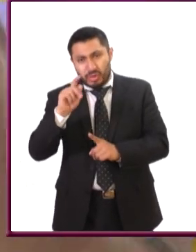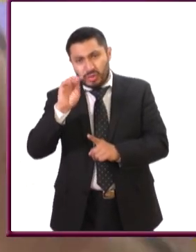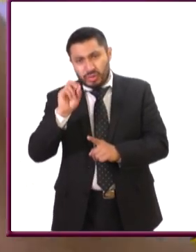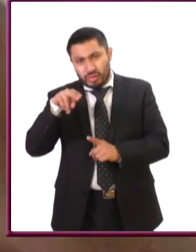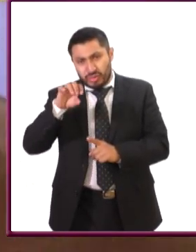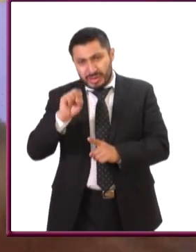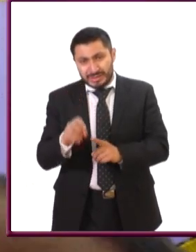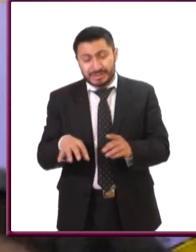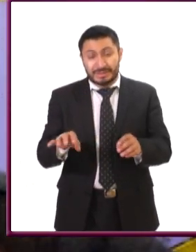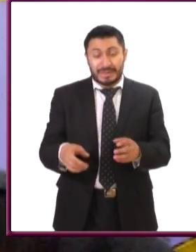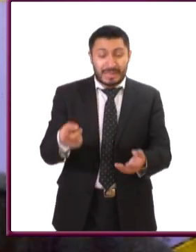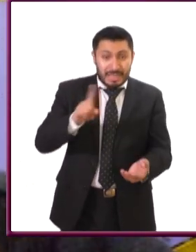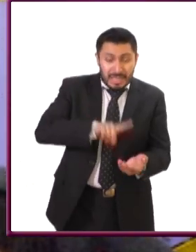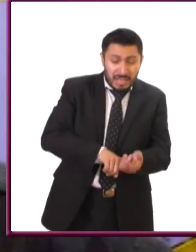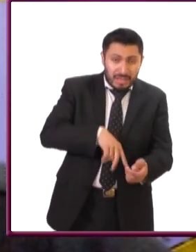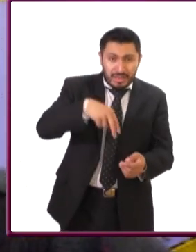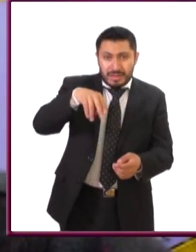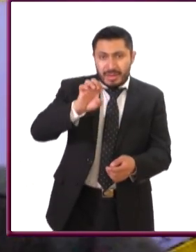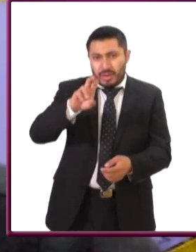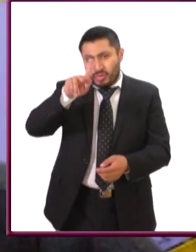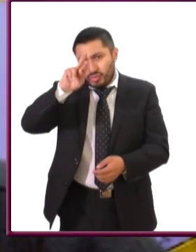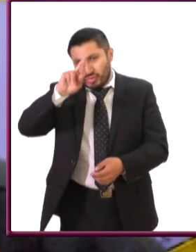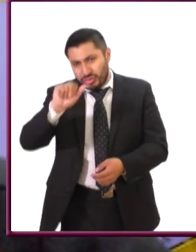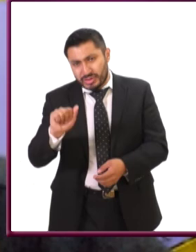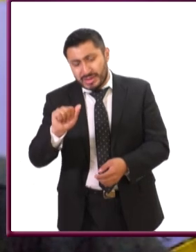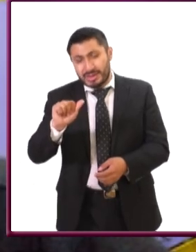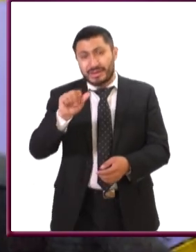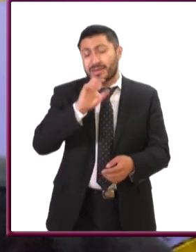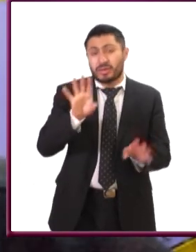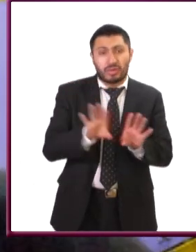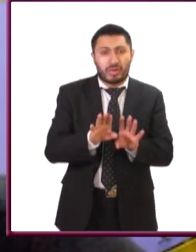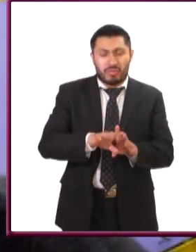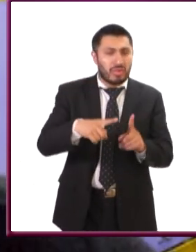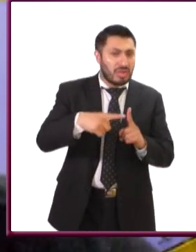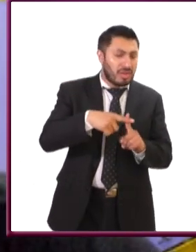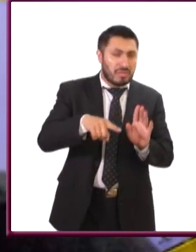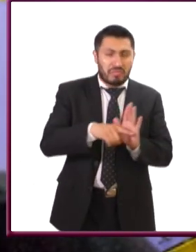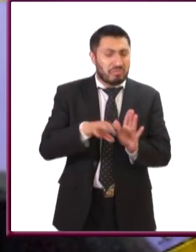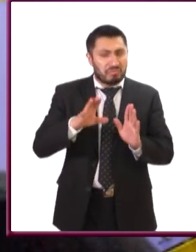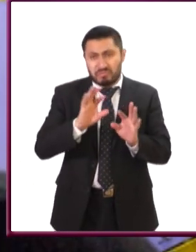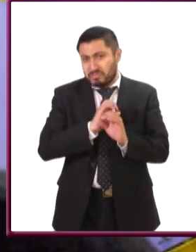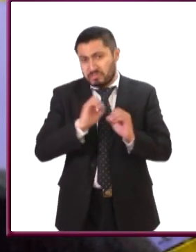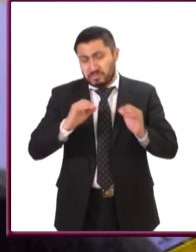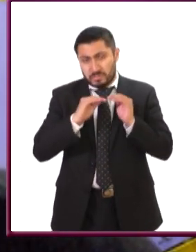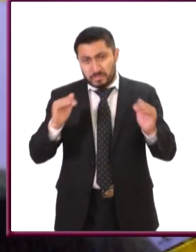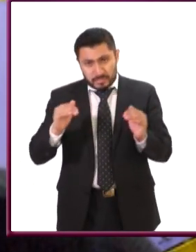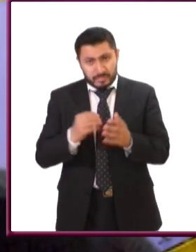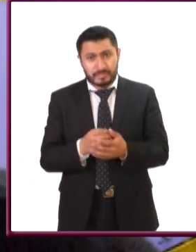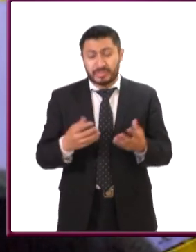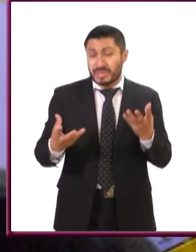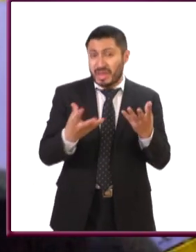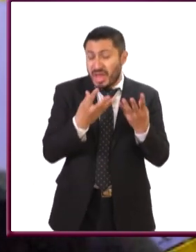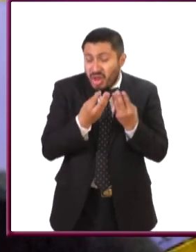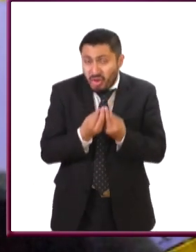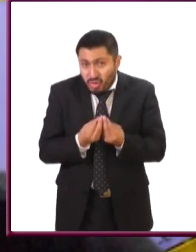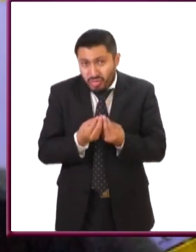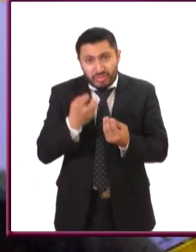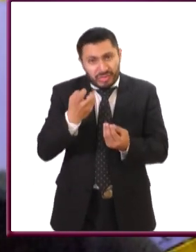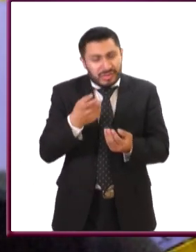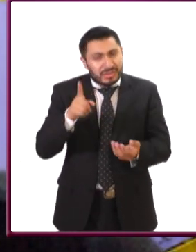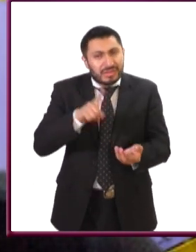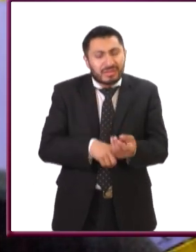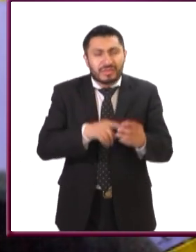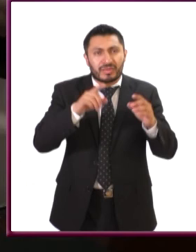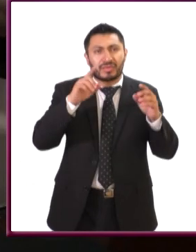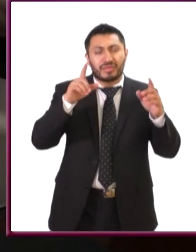que le llamamos protones y de carga neutra que llamamos neutrones. Juntos completan la masa atómica de los elementos que conocemos de la